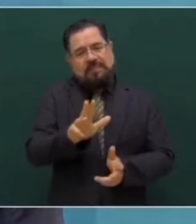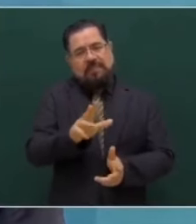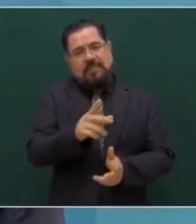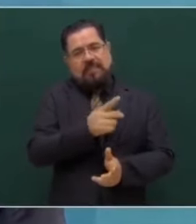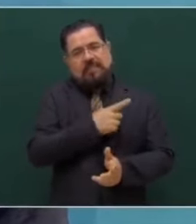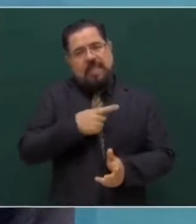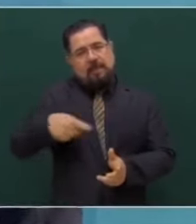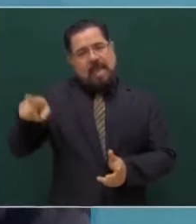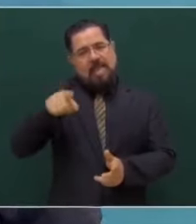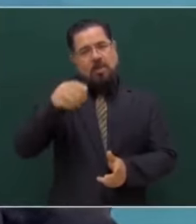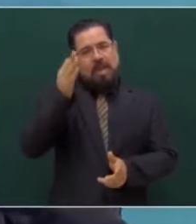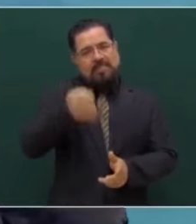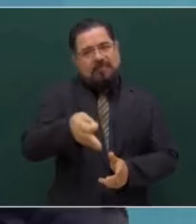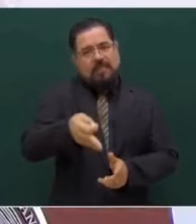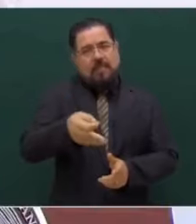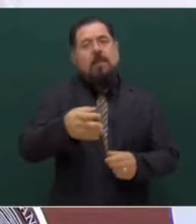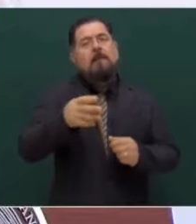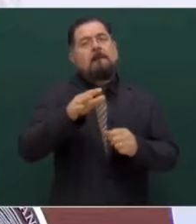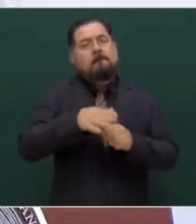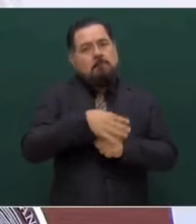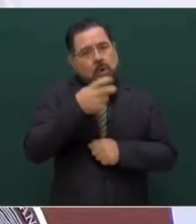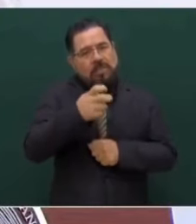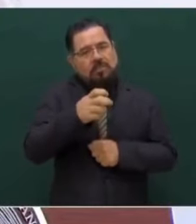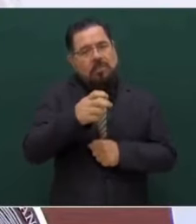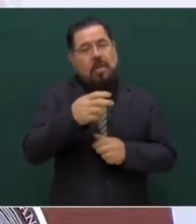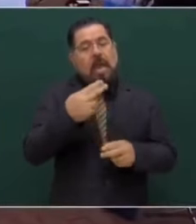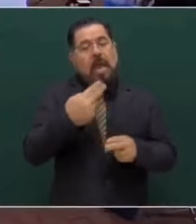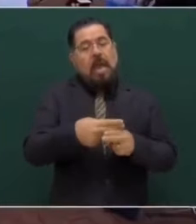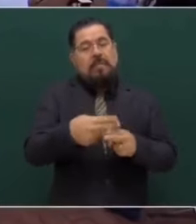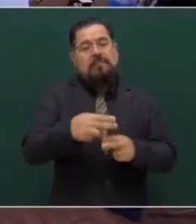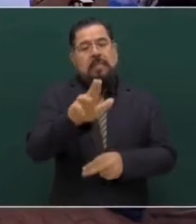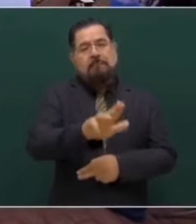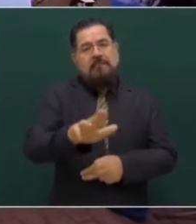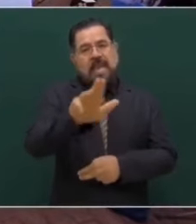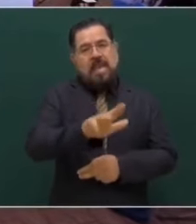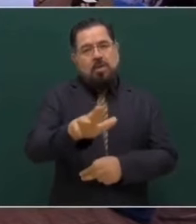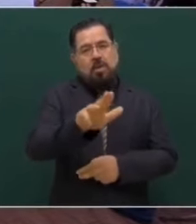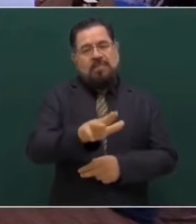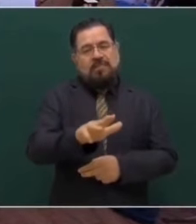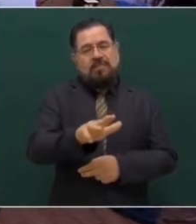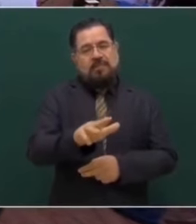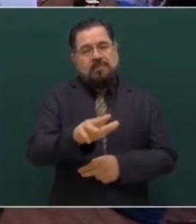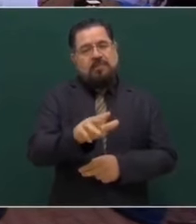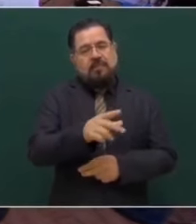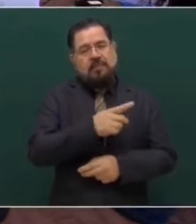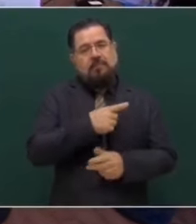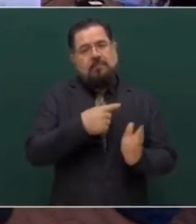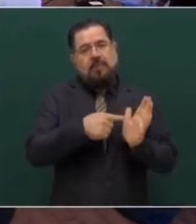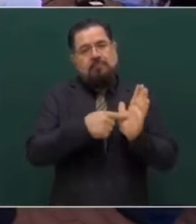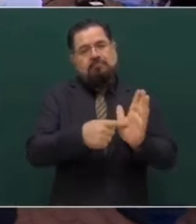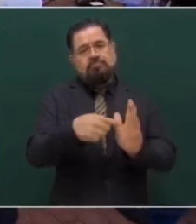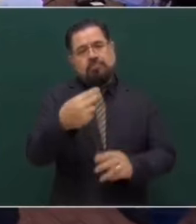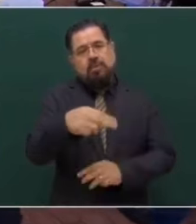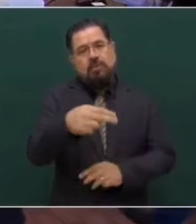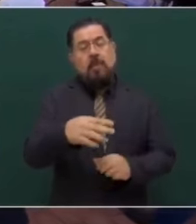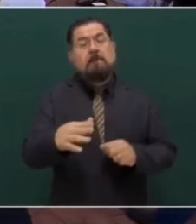la terna el mismo miércoles. Ah, es que todavía no aprueba. Está bien. Es mejor,